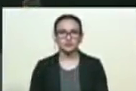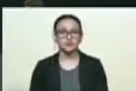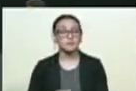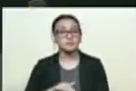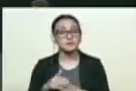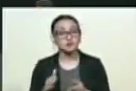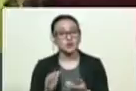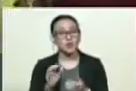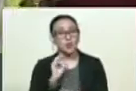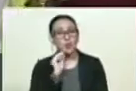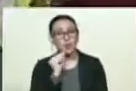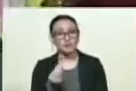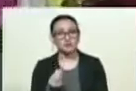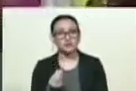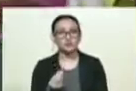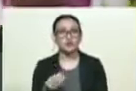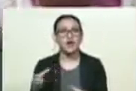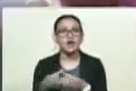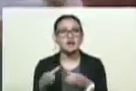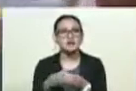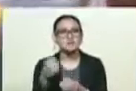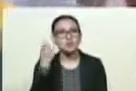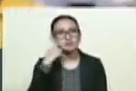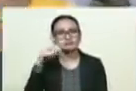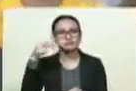¿Dónde está el equipo de la criptomoneda?